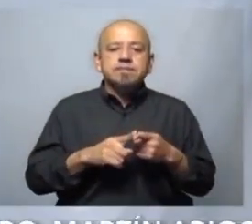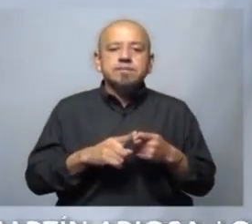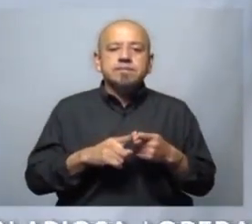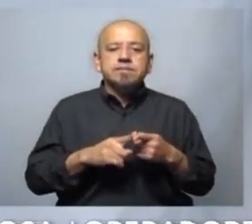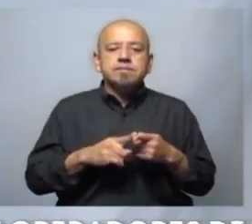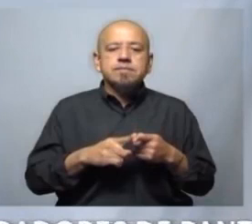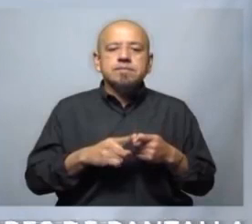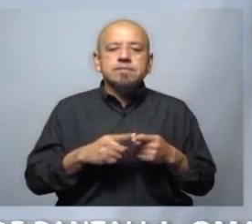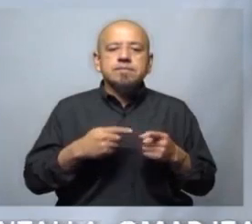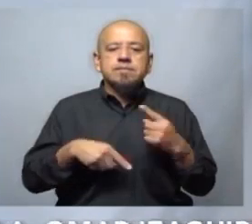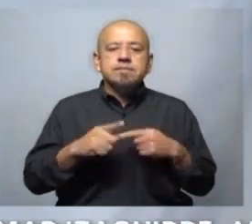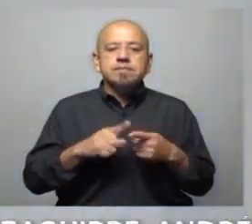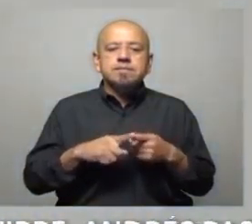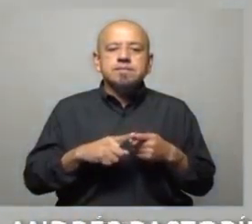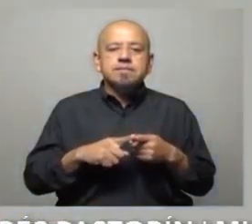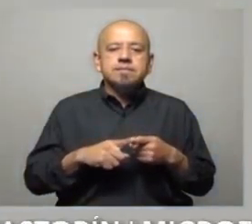personas reales